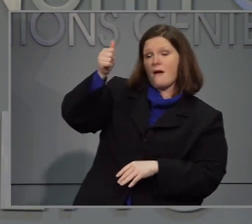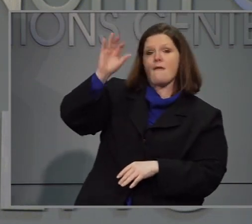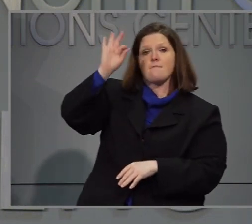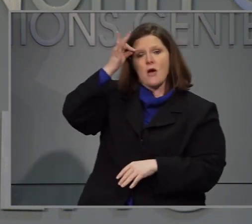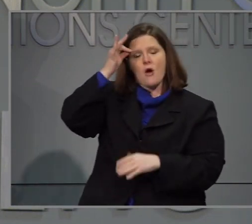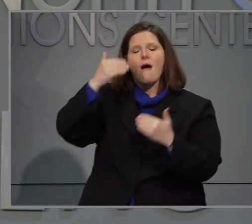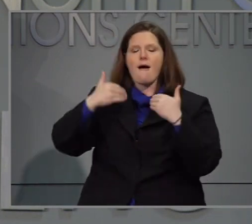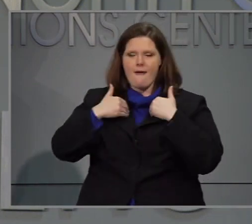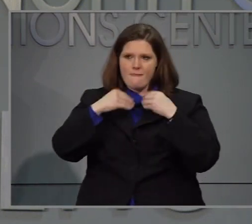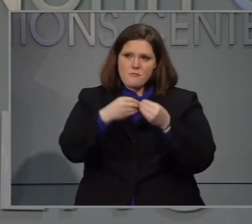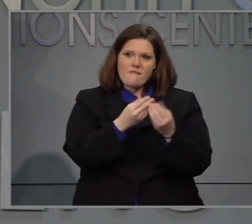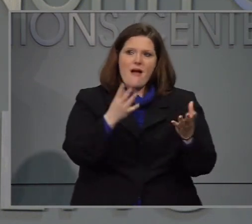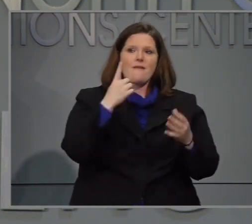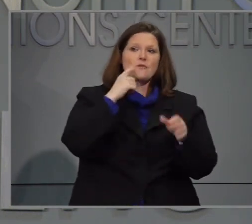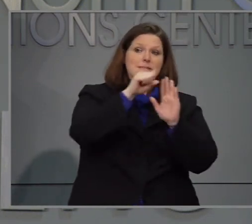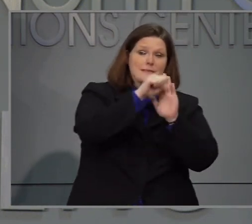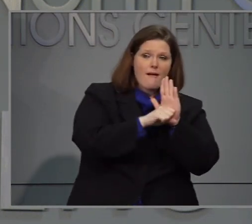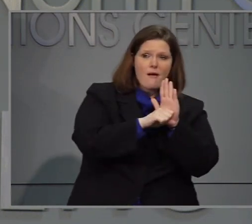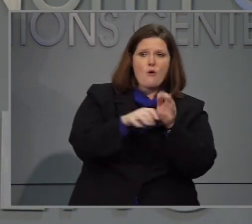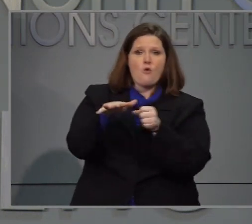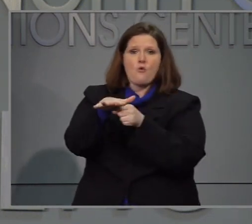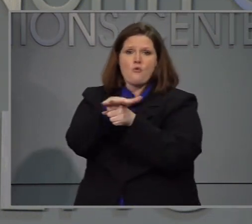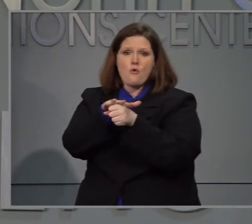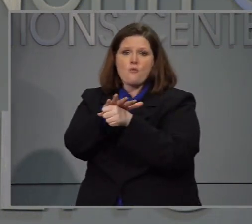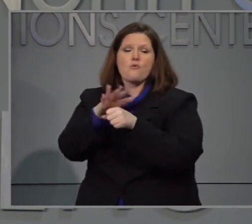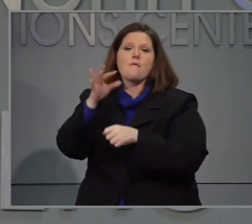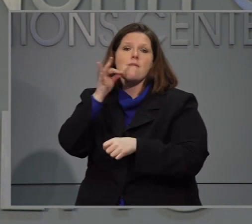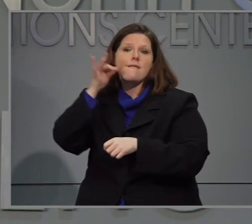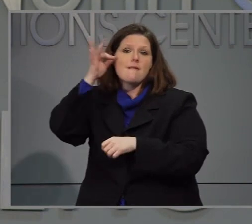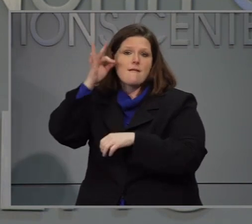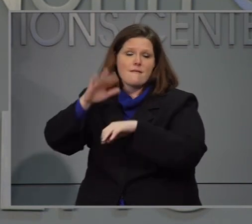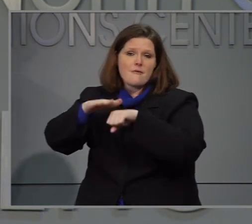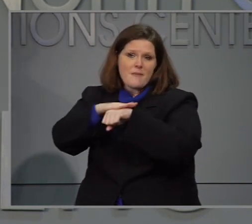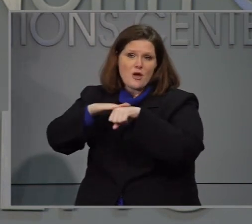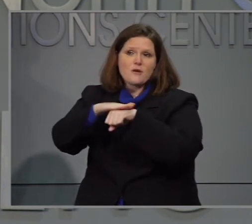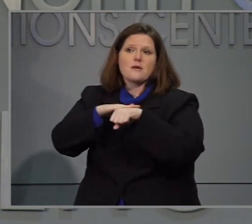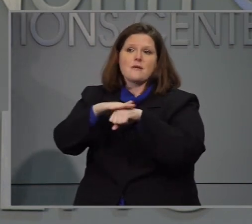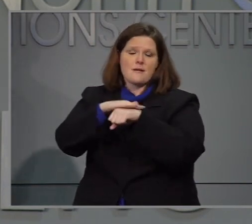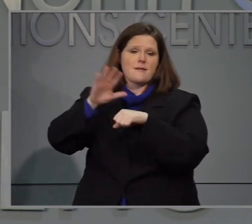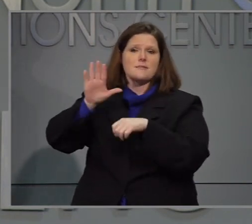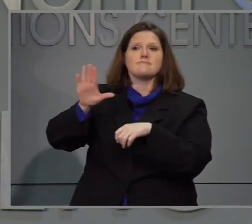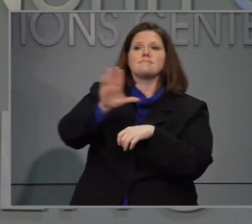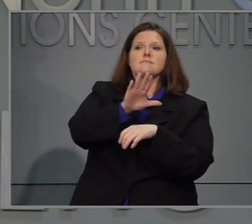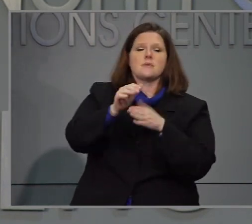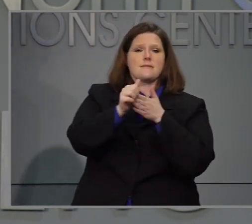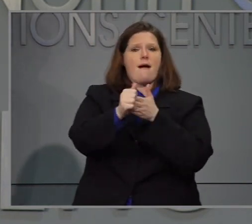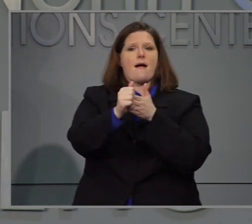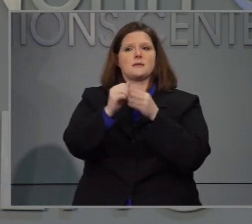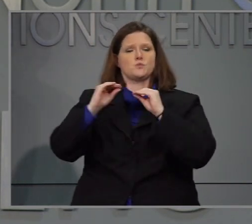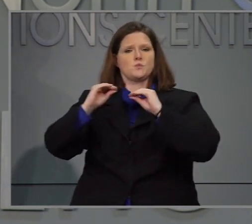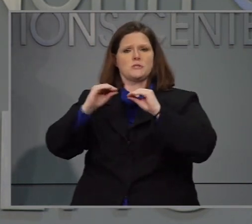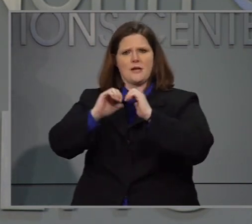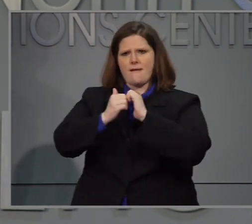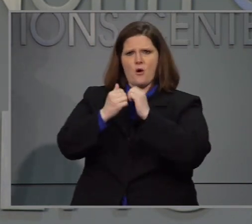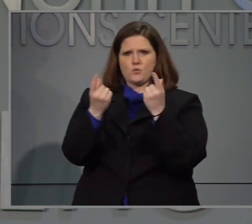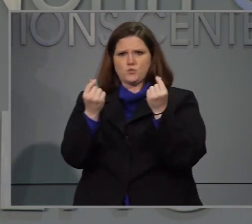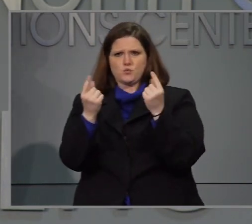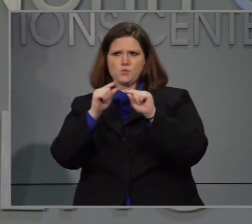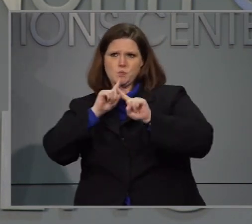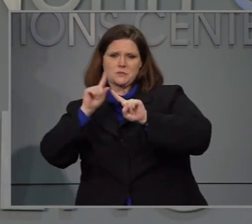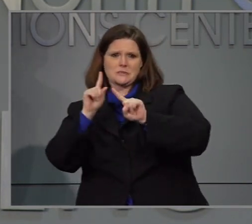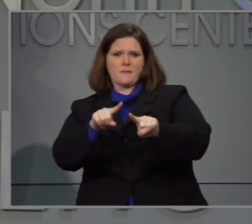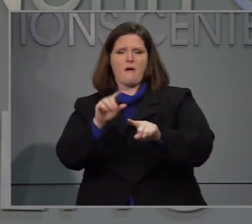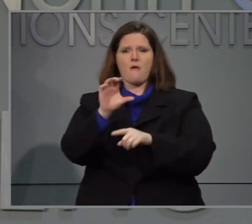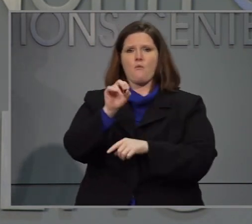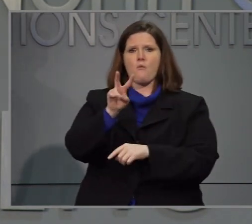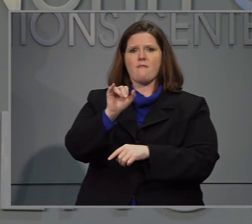rurales. Y también el USDA nos da guías de recursos para líderes en el estado locales y de